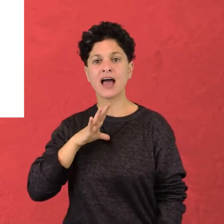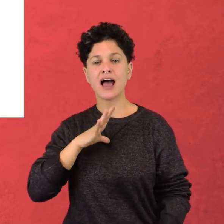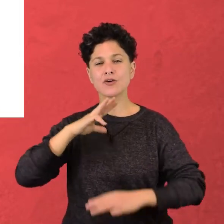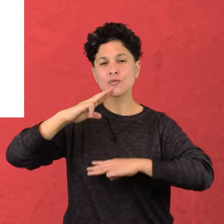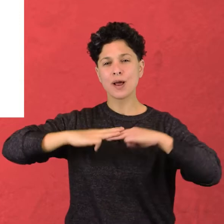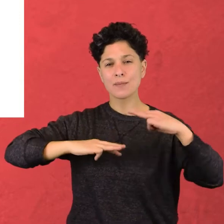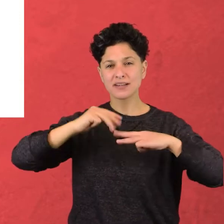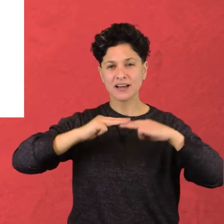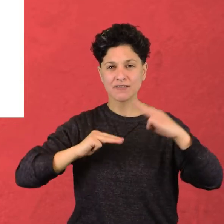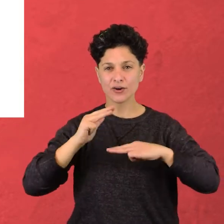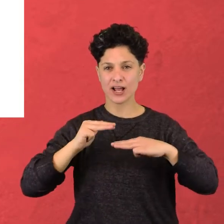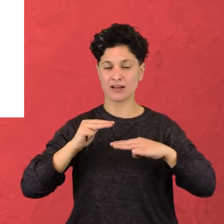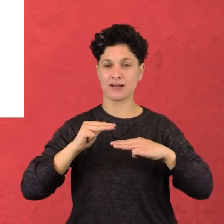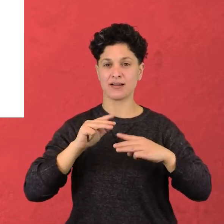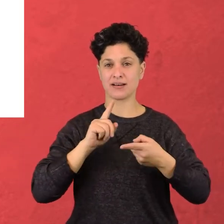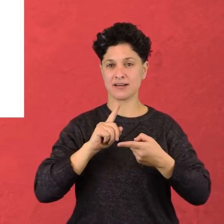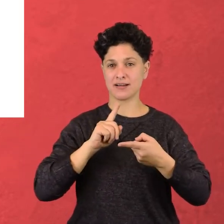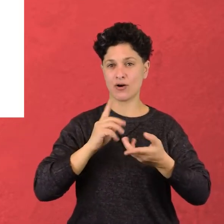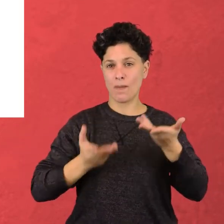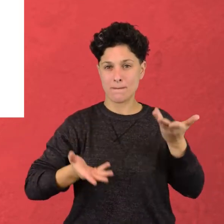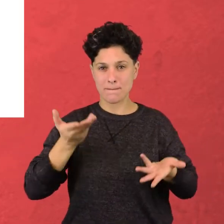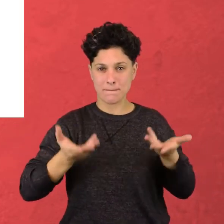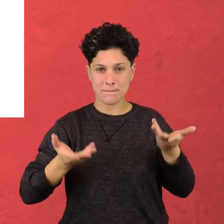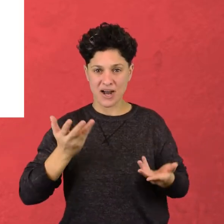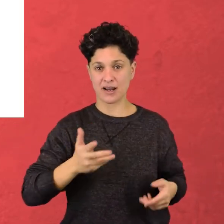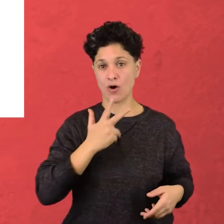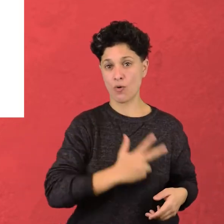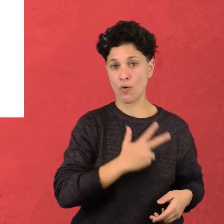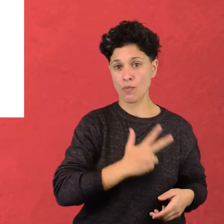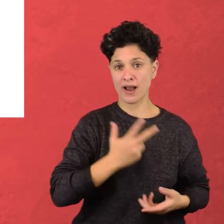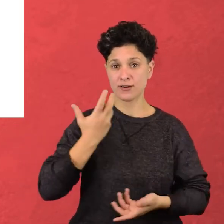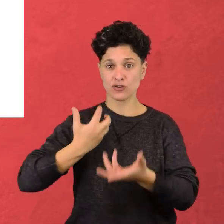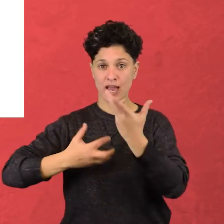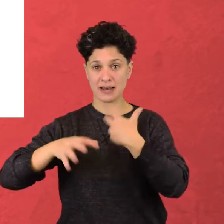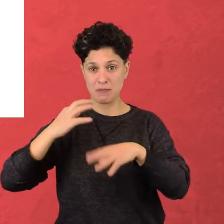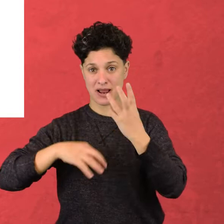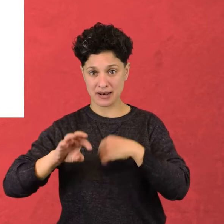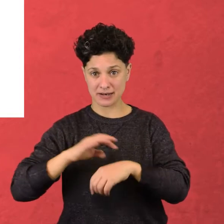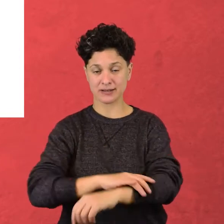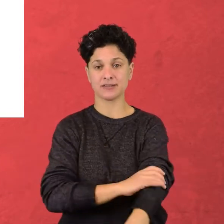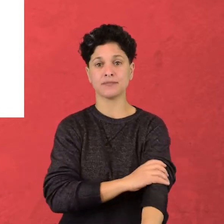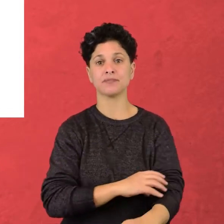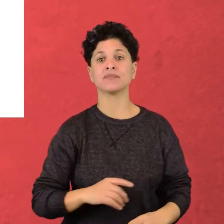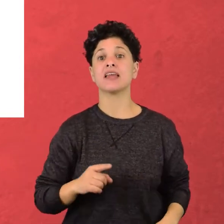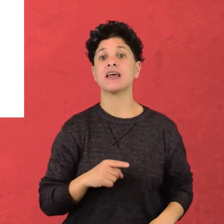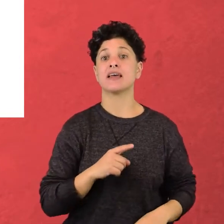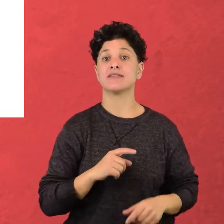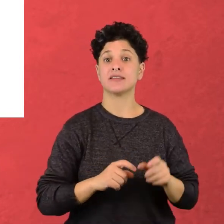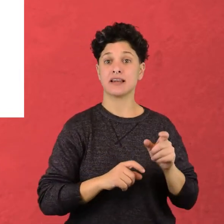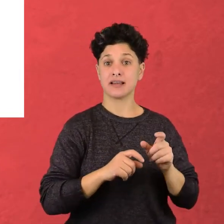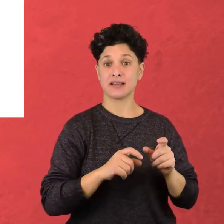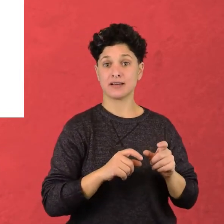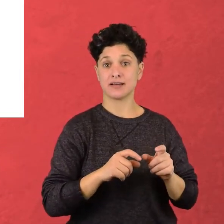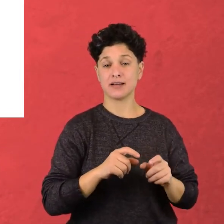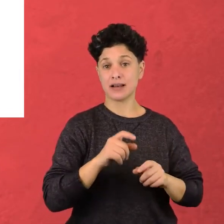maravillosa metáfora de los animales domésticos, donde Kant hace un paralelismo entre las